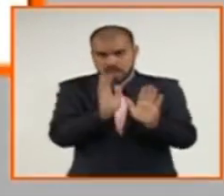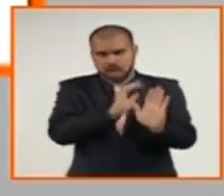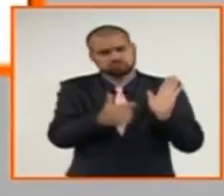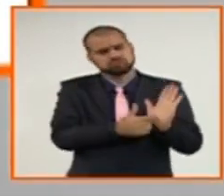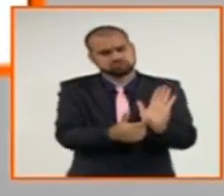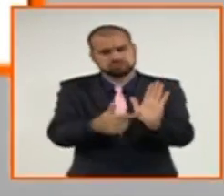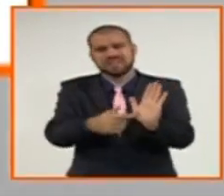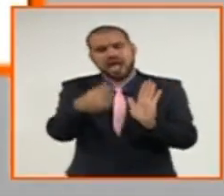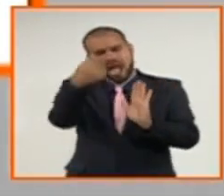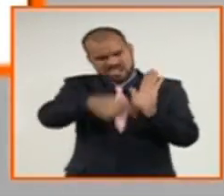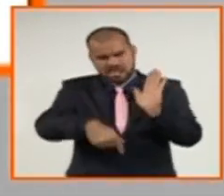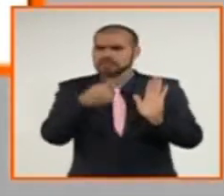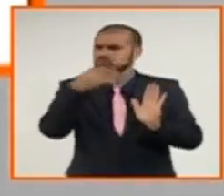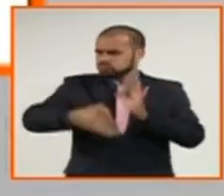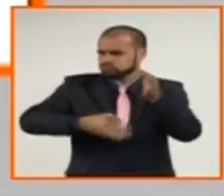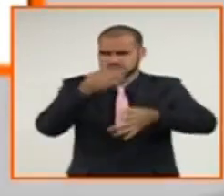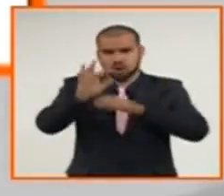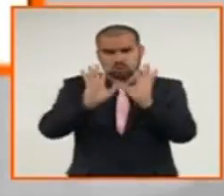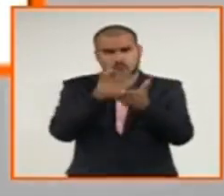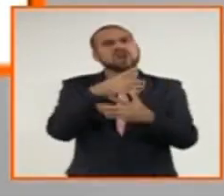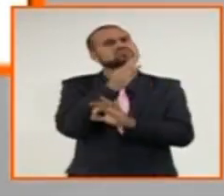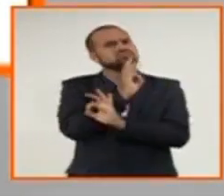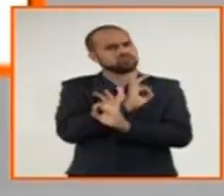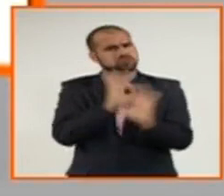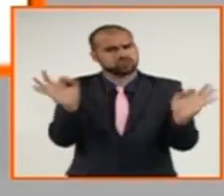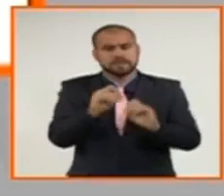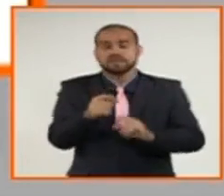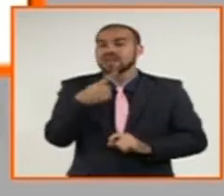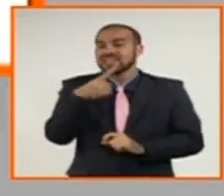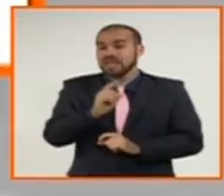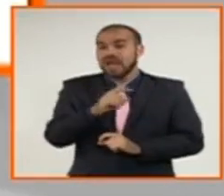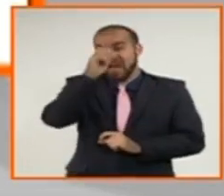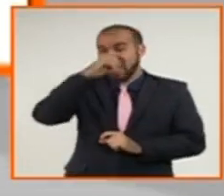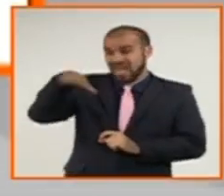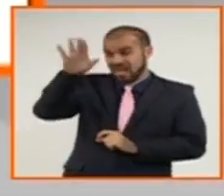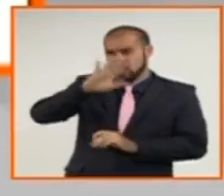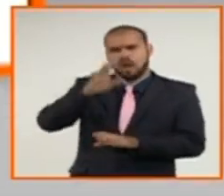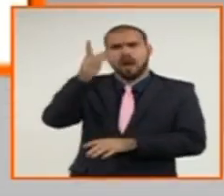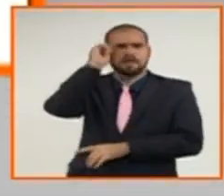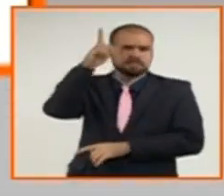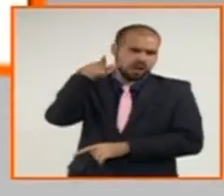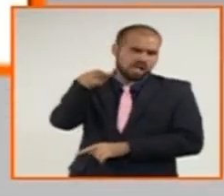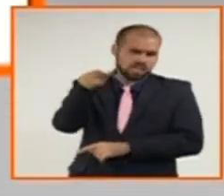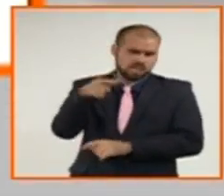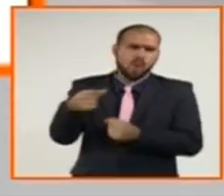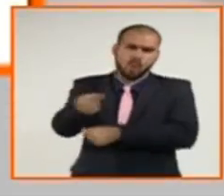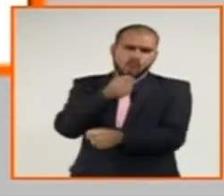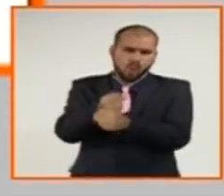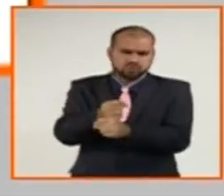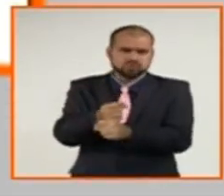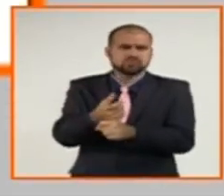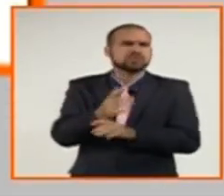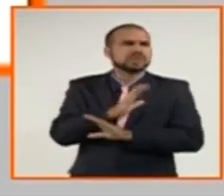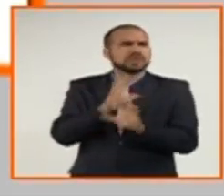vacuna segura e inmunogénica, y que en el caso de adultos hay experiencia de uso en el país que también